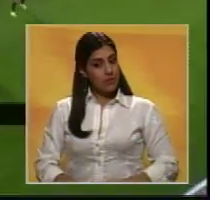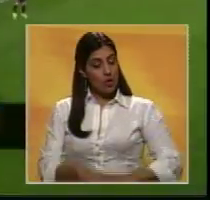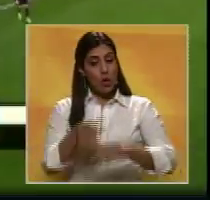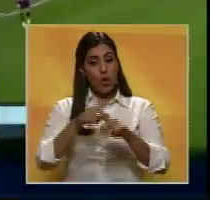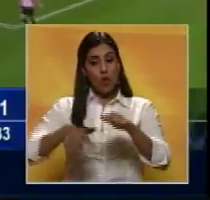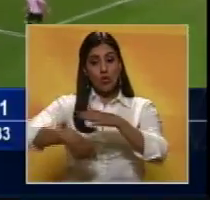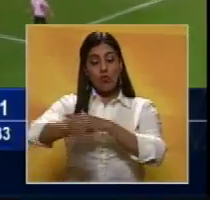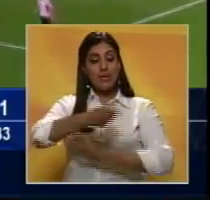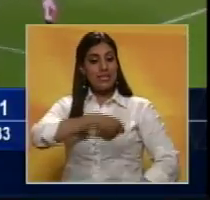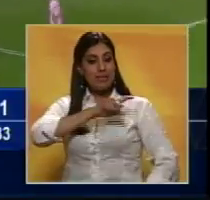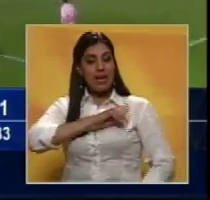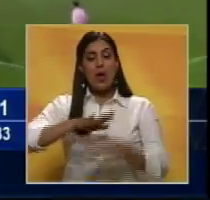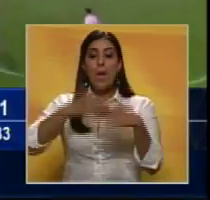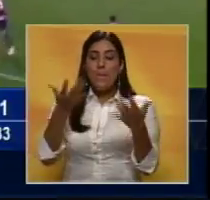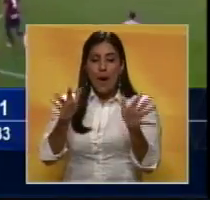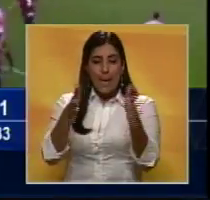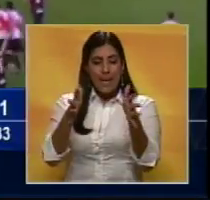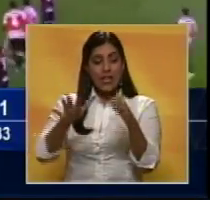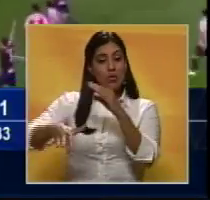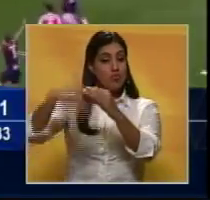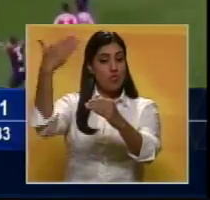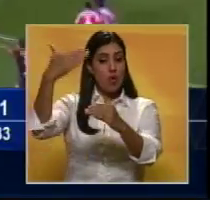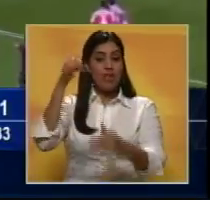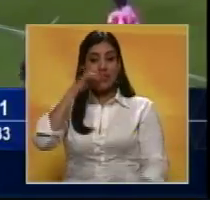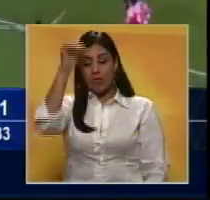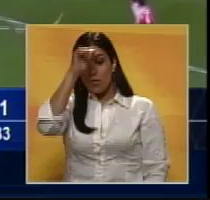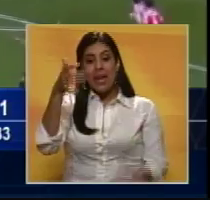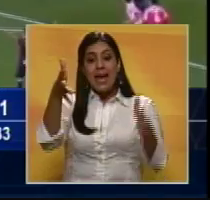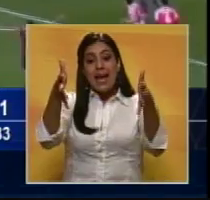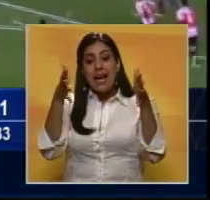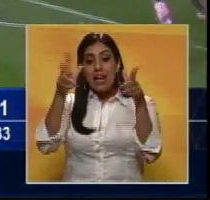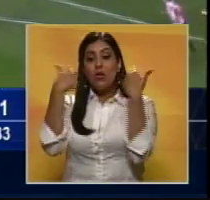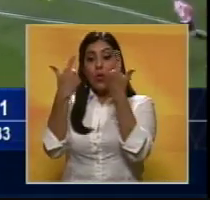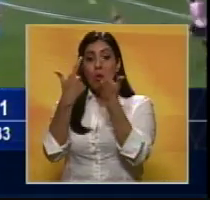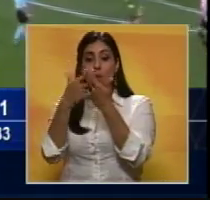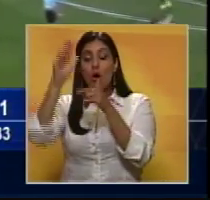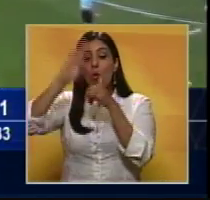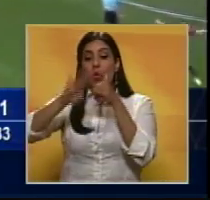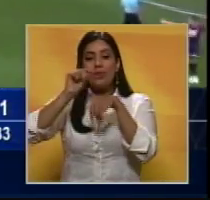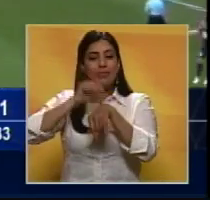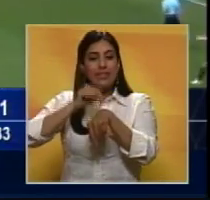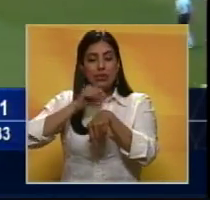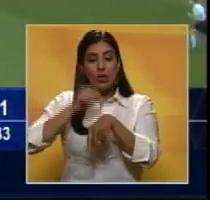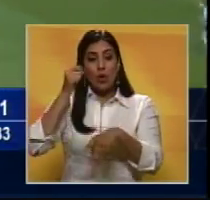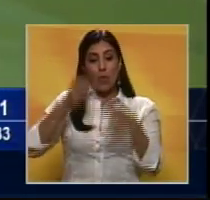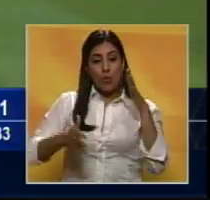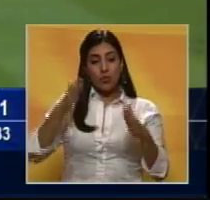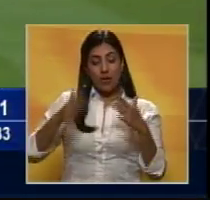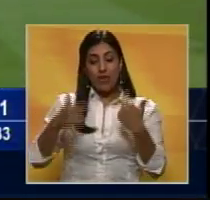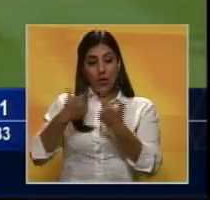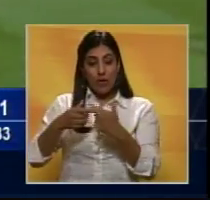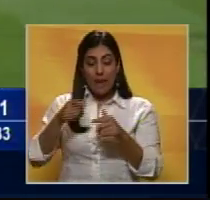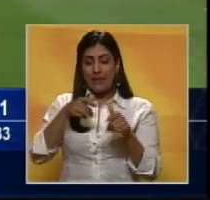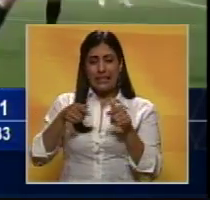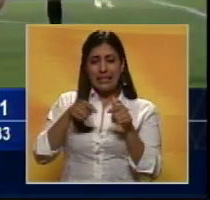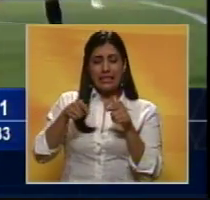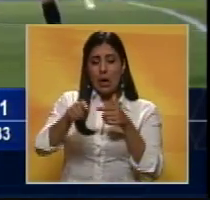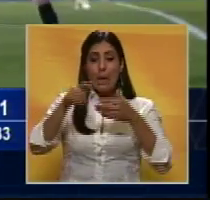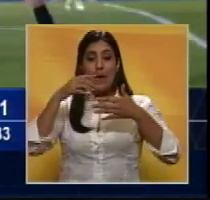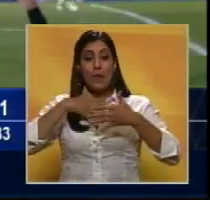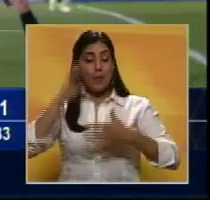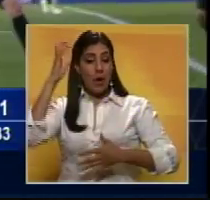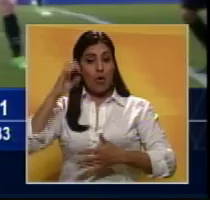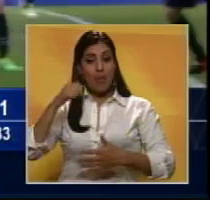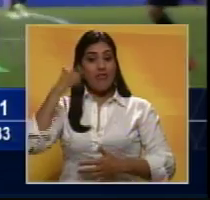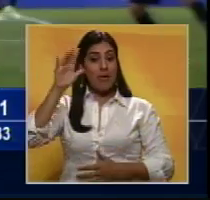Pasamos al fútbol español porque parece que la moda del fin de semana fue ganar partidos en el último minuto. El Athletic Club de Bilbao se metió en puestos de Europa